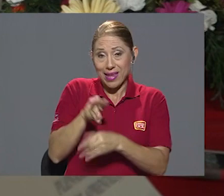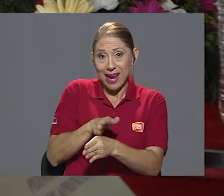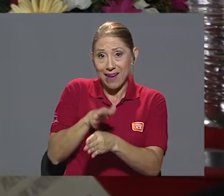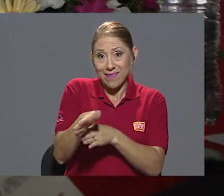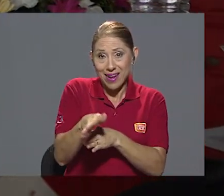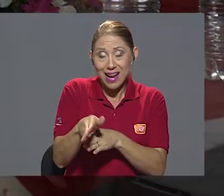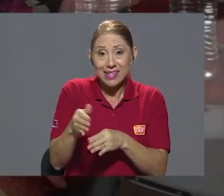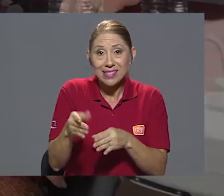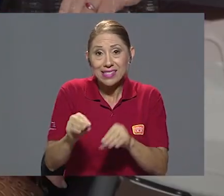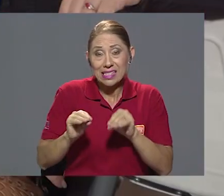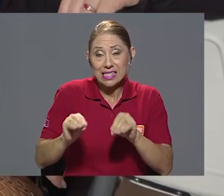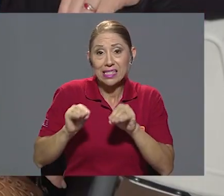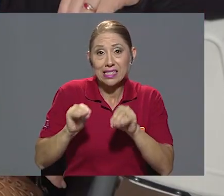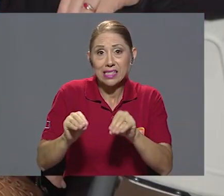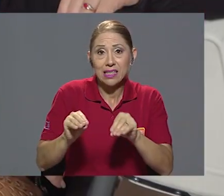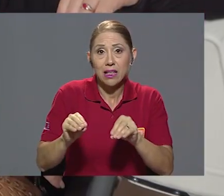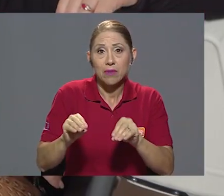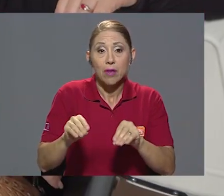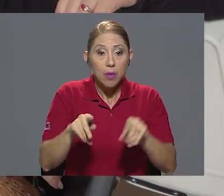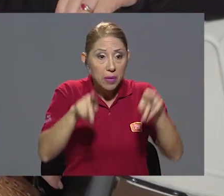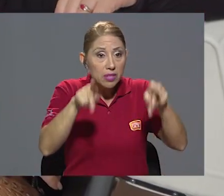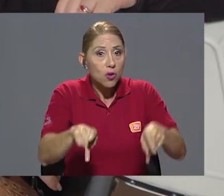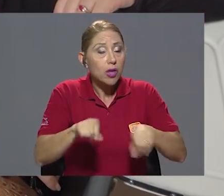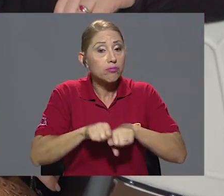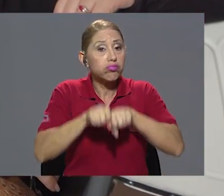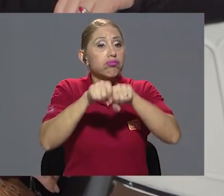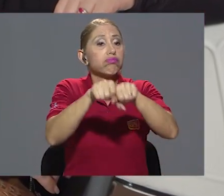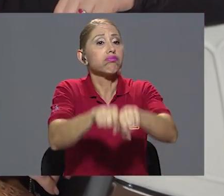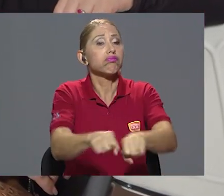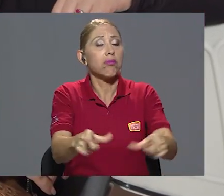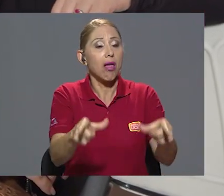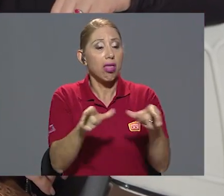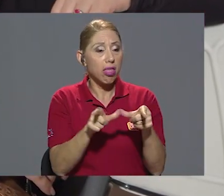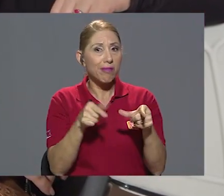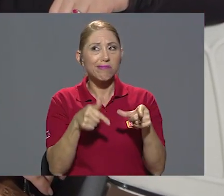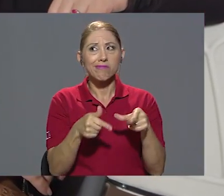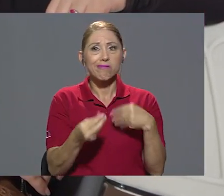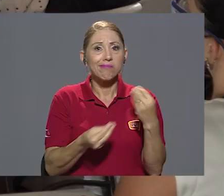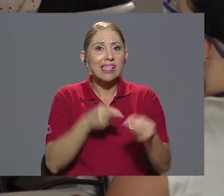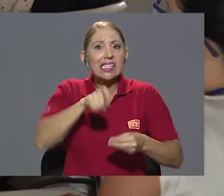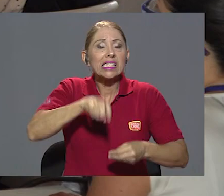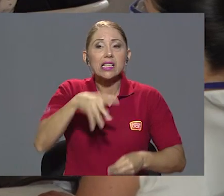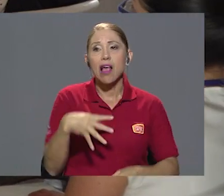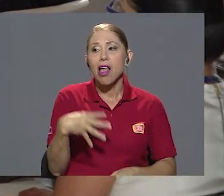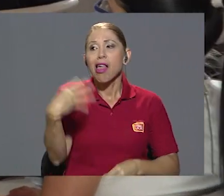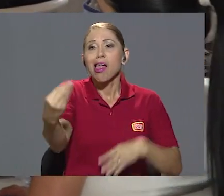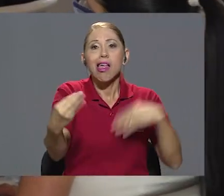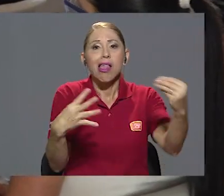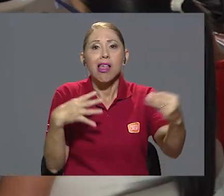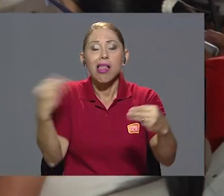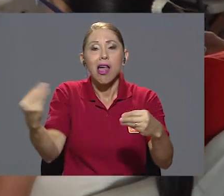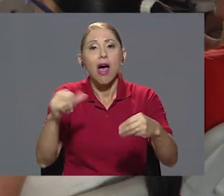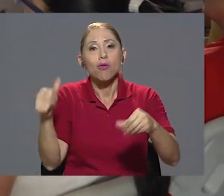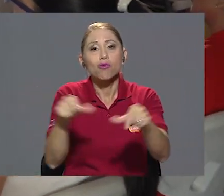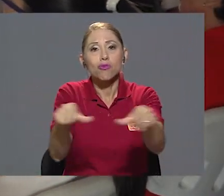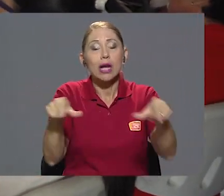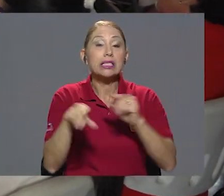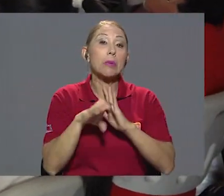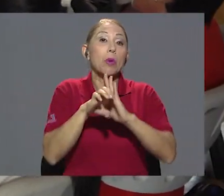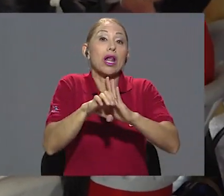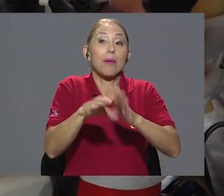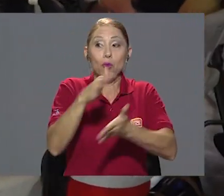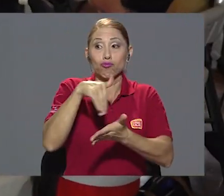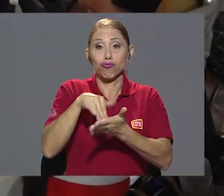en el curso, los estudiantes egresados de estas carreras se ven forzados a migrar a otras zonas, por ejemplo la